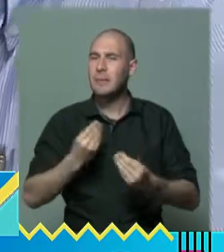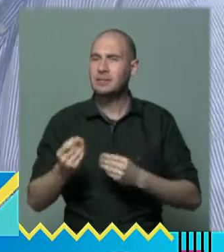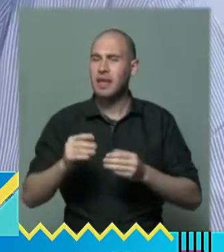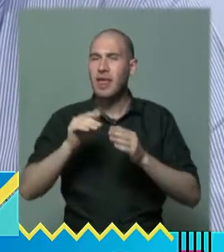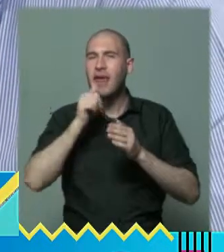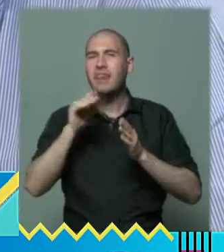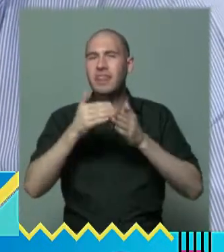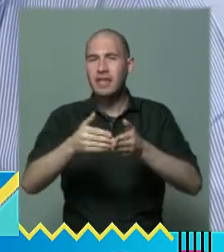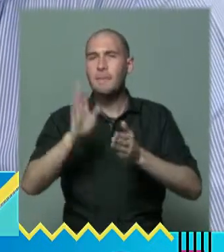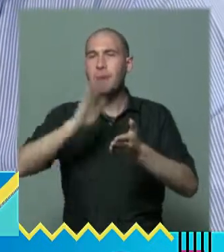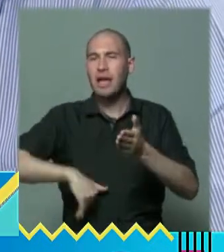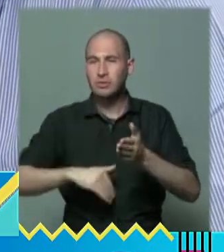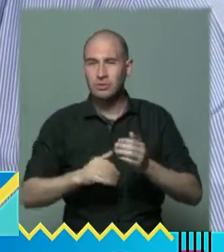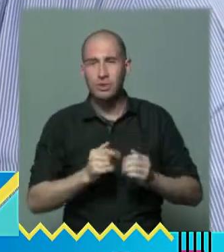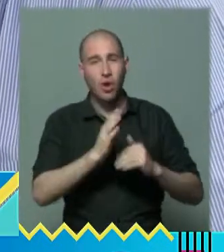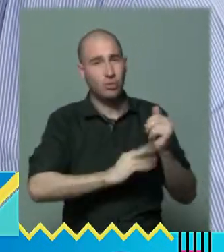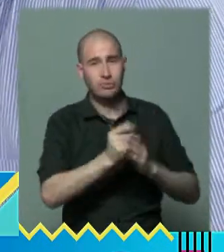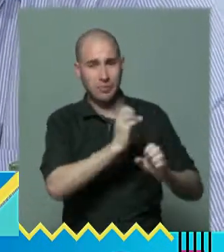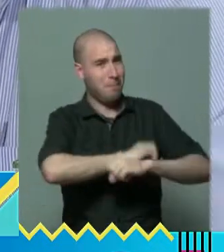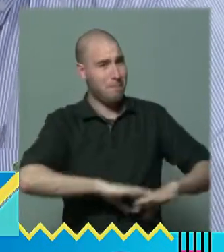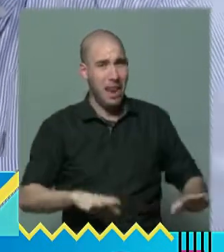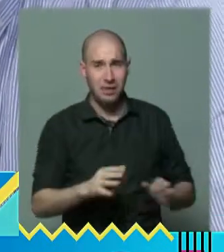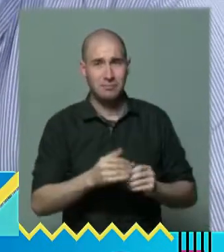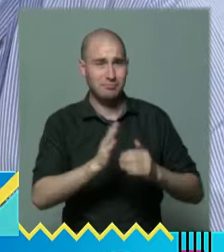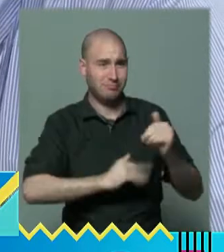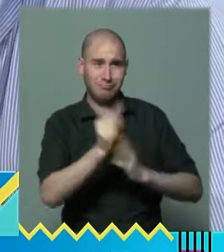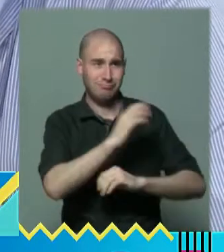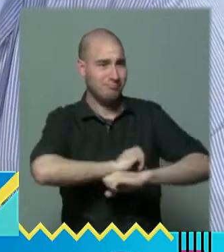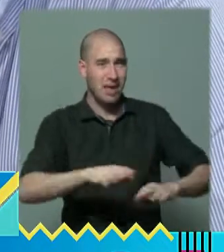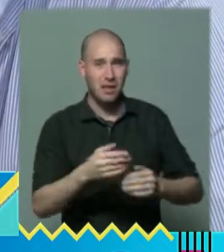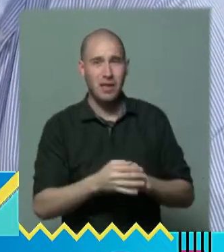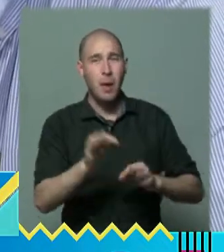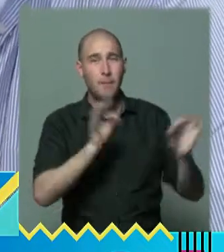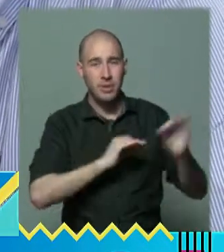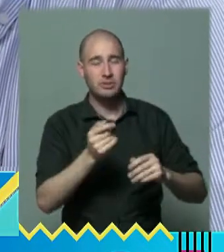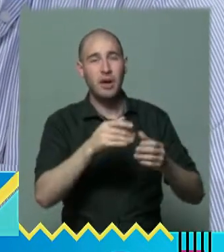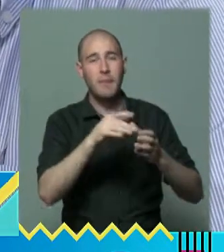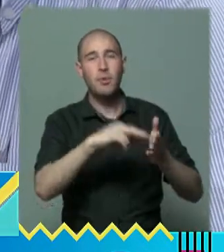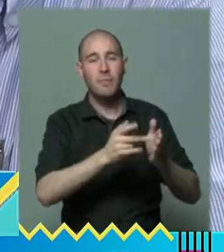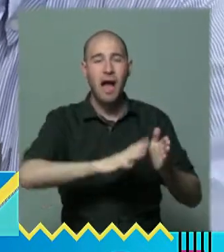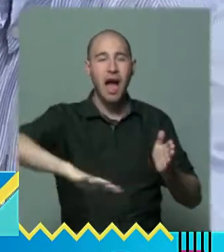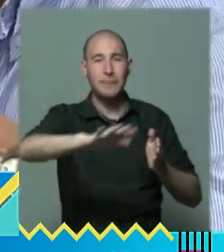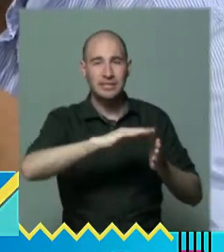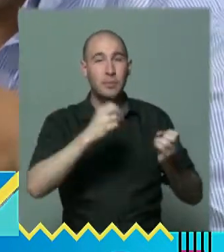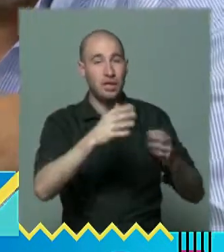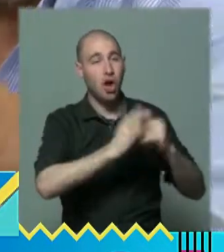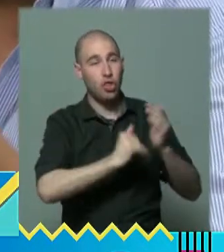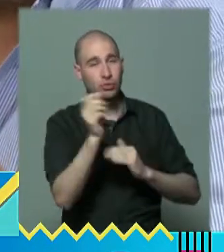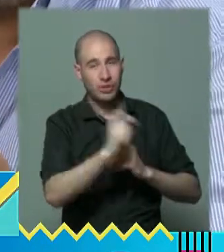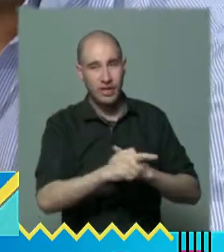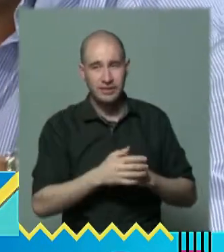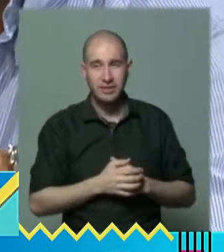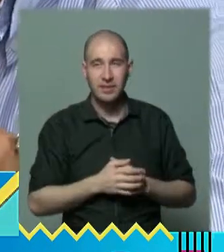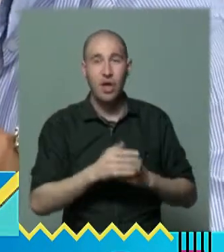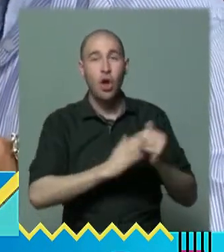dique Los Blancos? Una obra mal planteada, mal hecha, que hay que hacer el proyecto y el estudio de impacto ambiental. Bueno, usted sabe qué pasa con esa obra. ¿Está